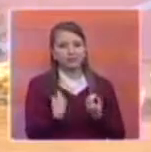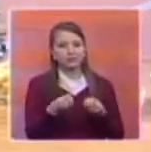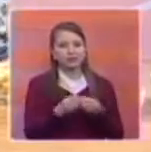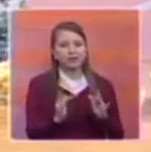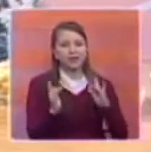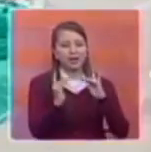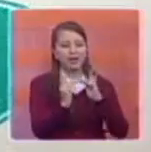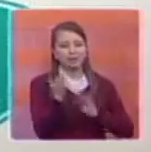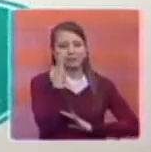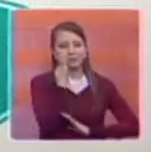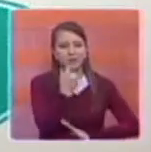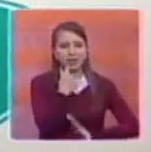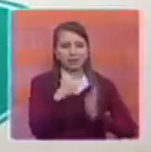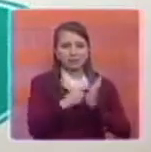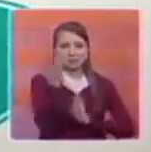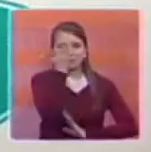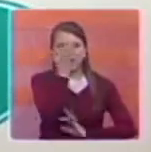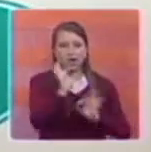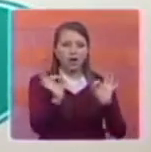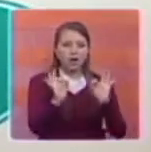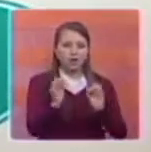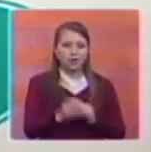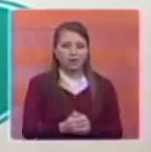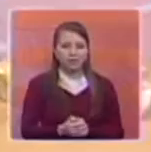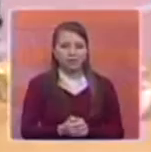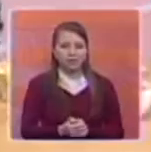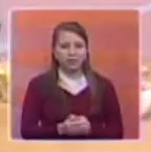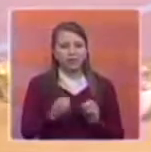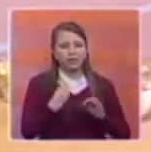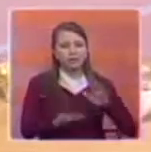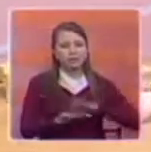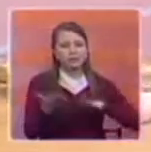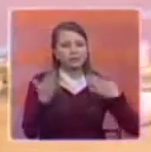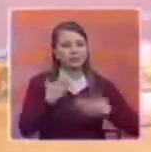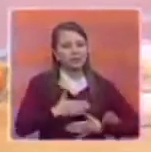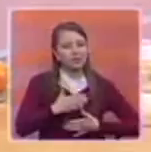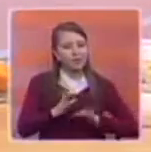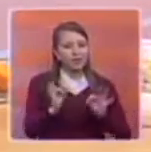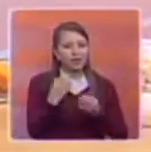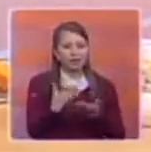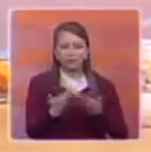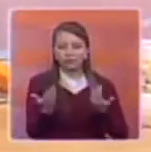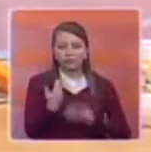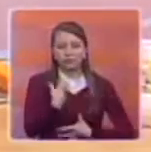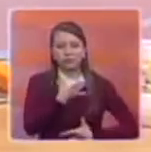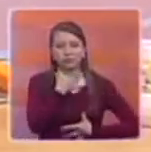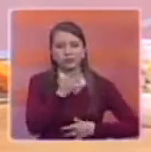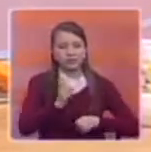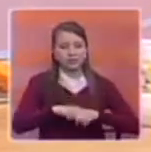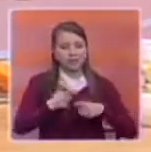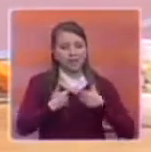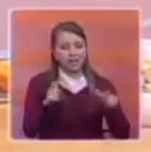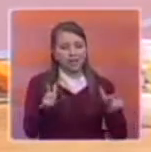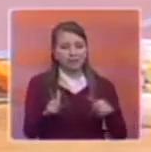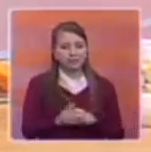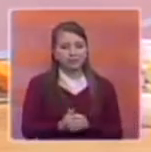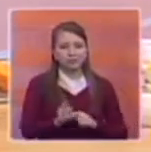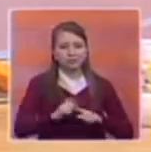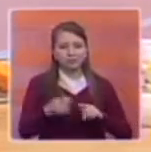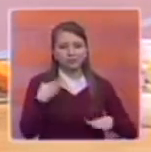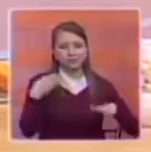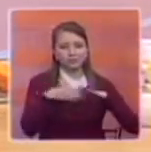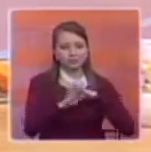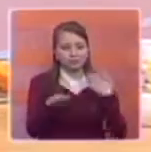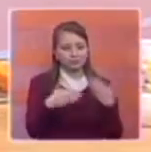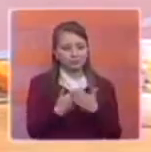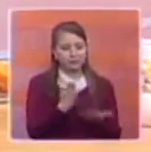cama a ver una televisión, por ejemplo, o queremos darnos un baño rico, o queremos hacer cosas que nos gusten, si nos sobra el tiempo, pero no estar metidas todo